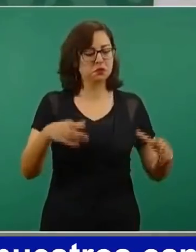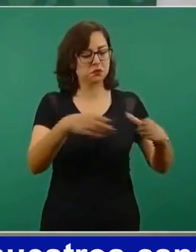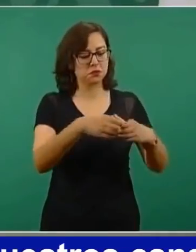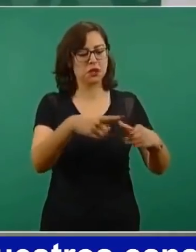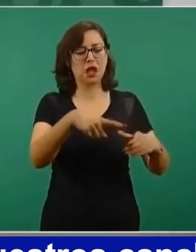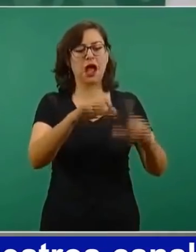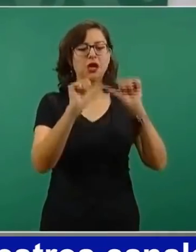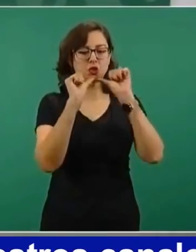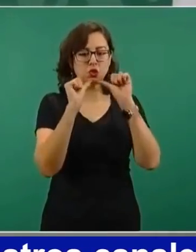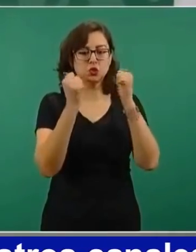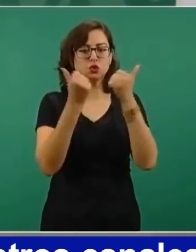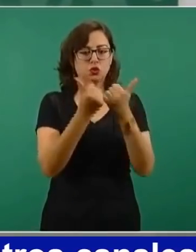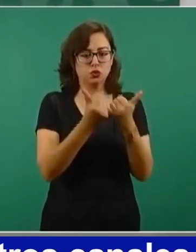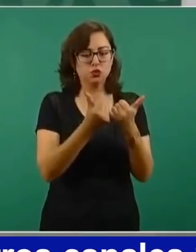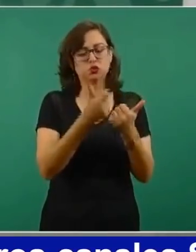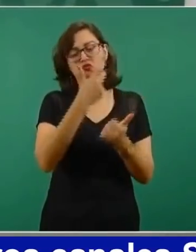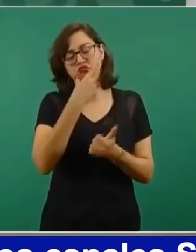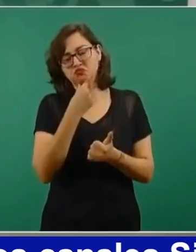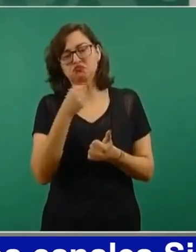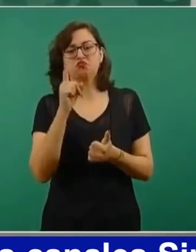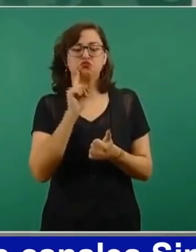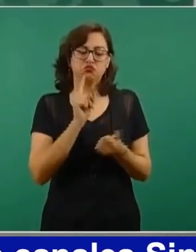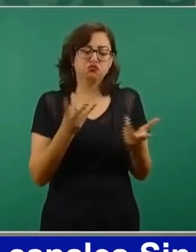asociación de ciudadanos,